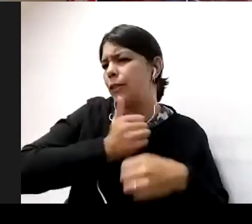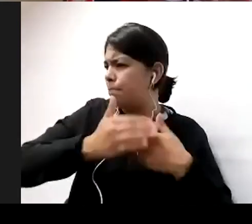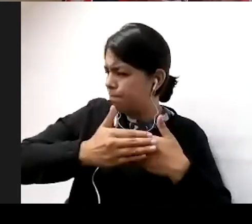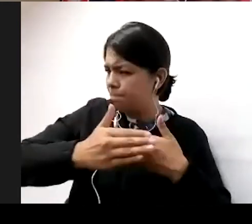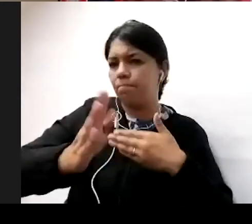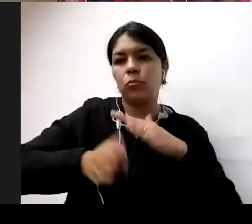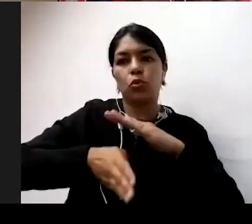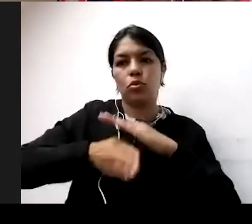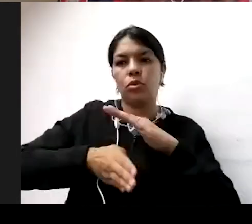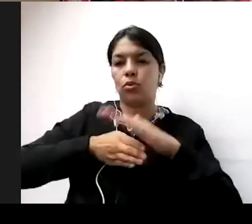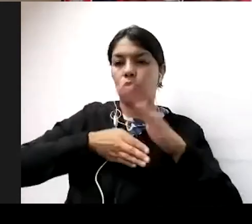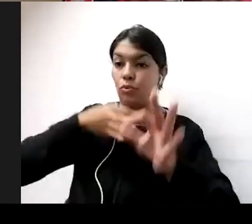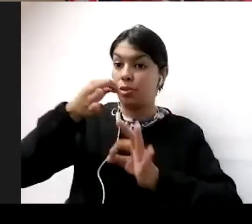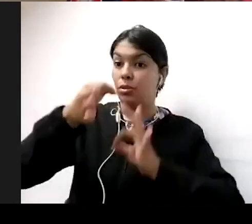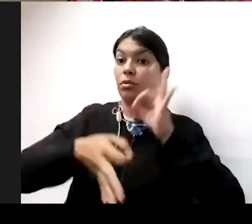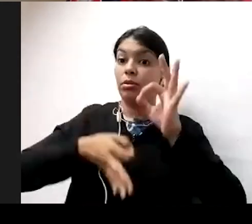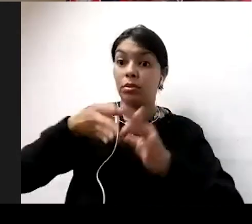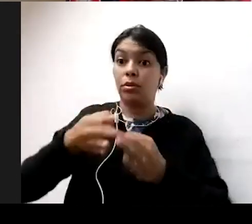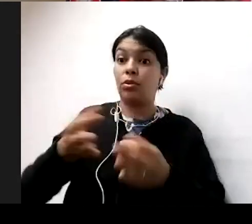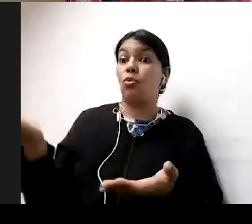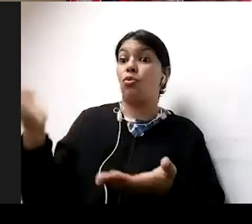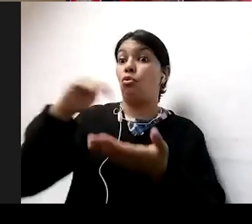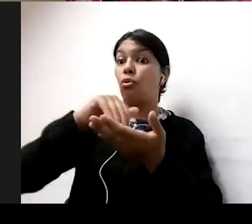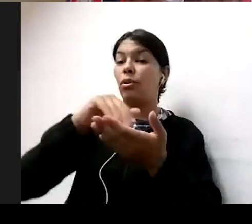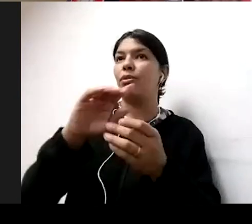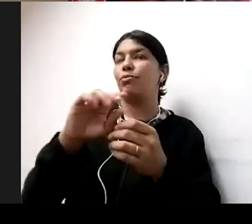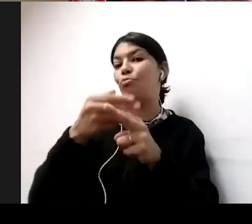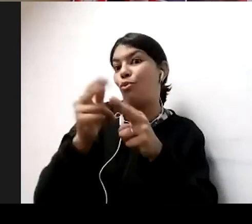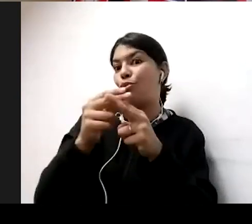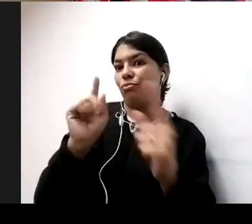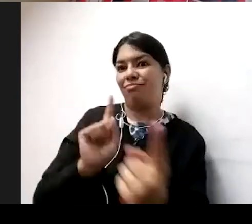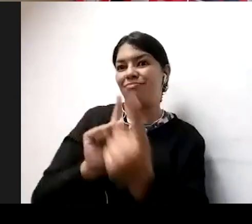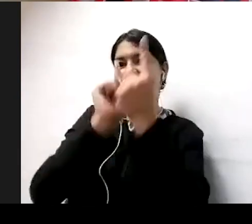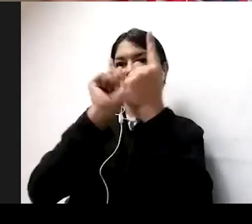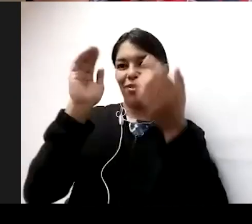que podamos volver a encontrarnos pronto.